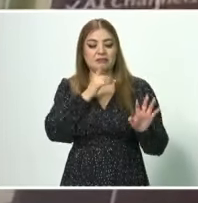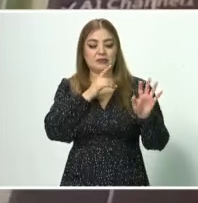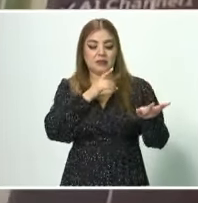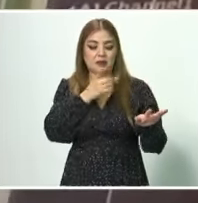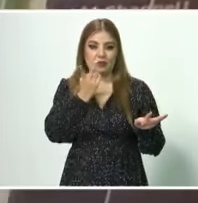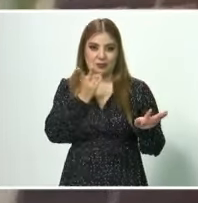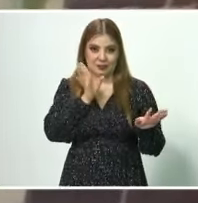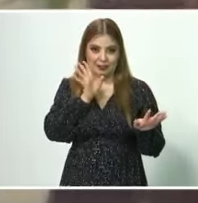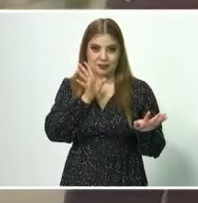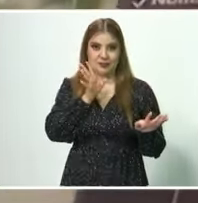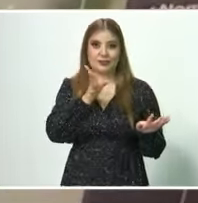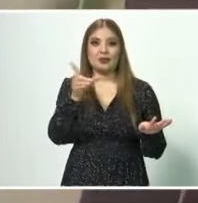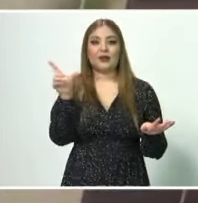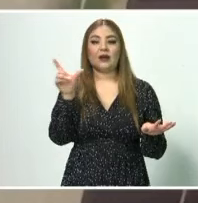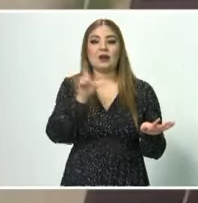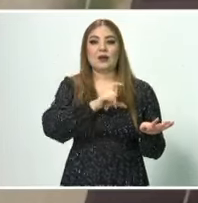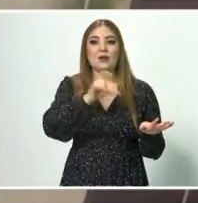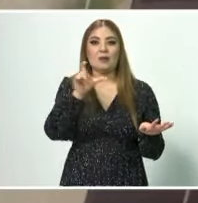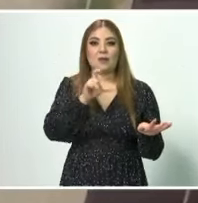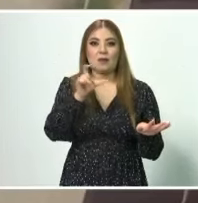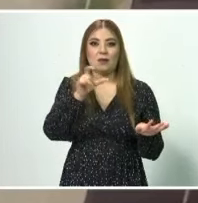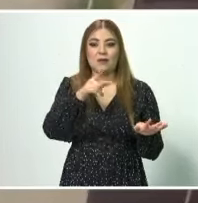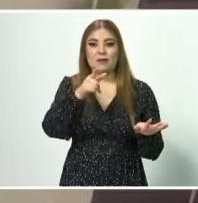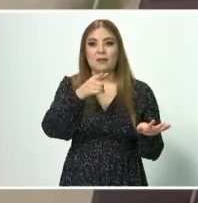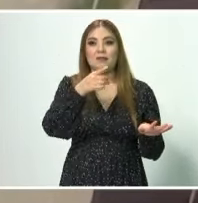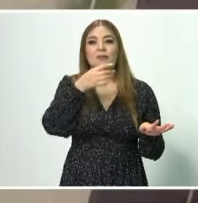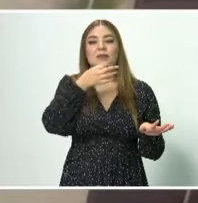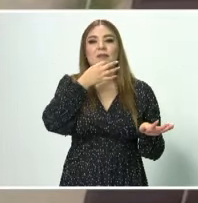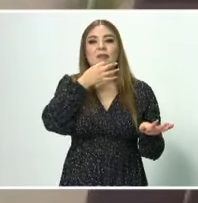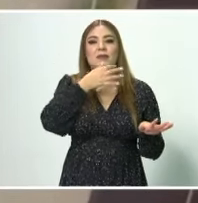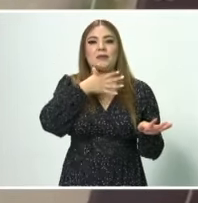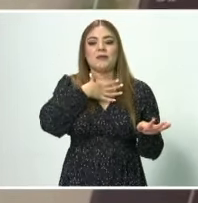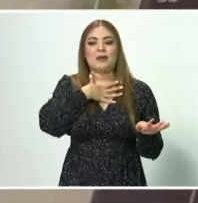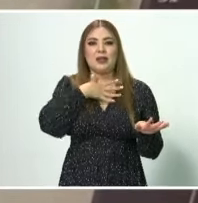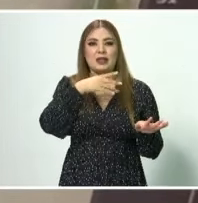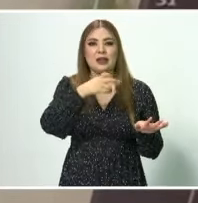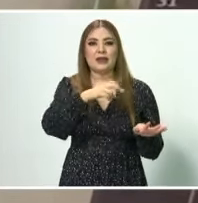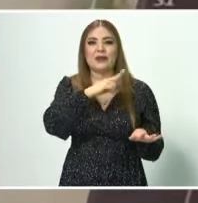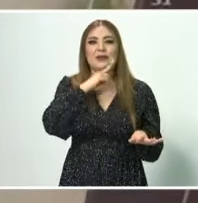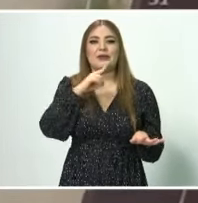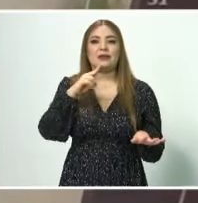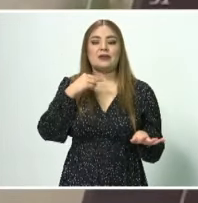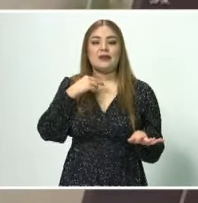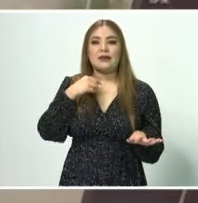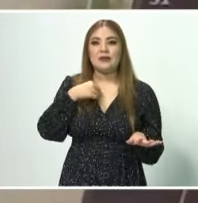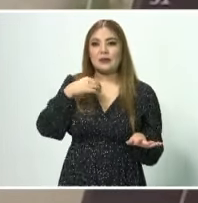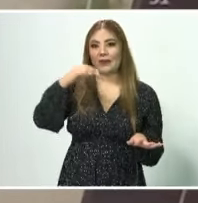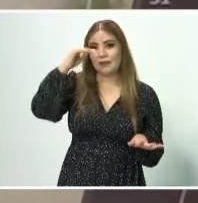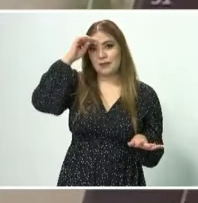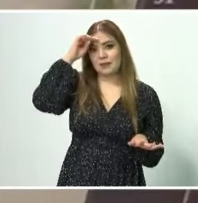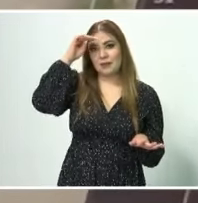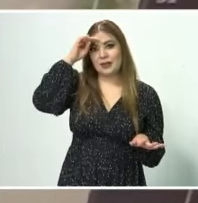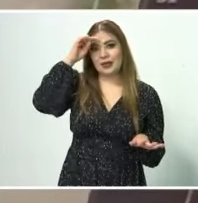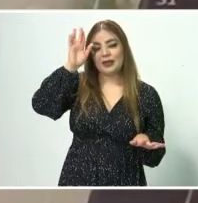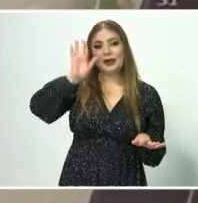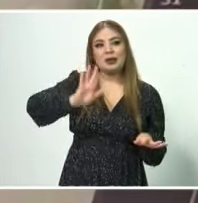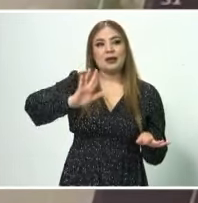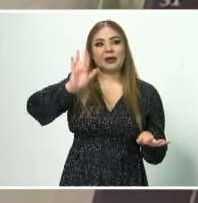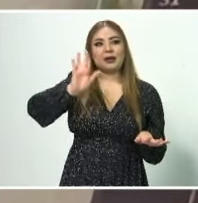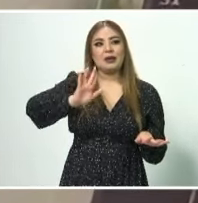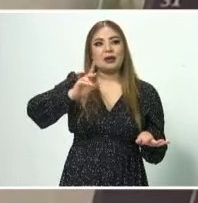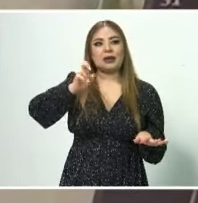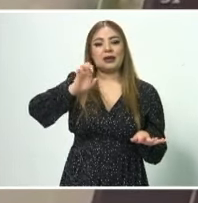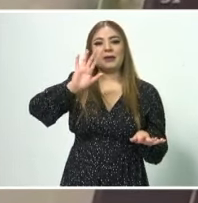cosas cuando me dijeron el reporte que ahorita íbamos a hacer Kirk la verdad Yo pensé que lo había hecho como una manera de